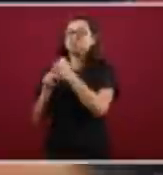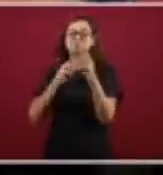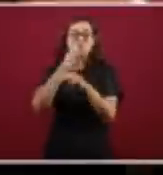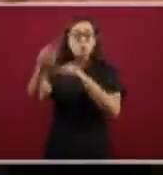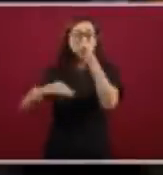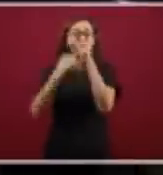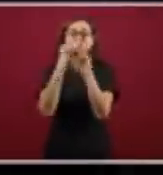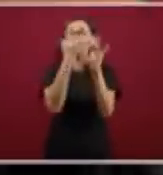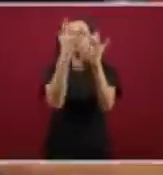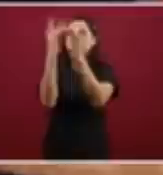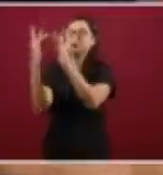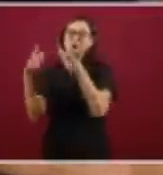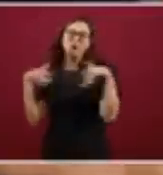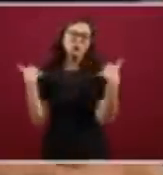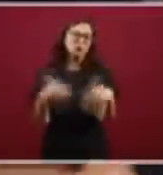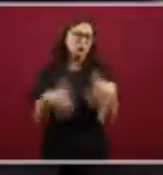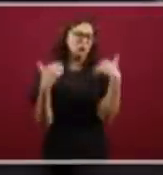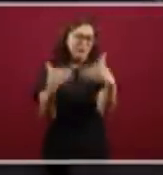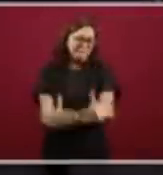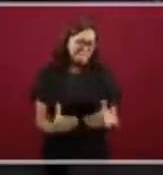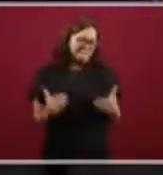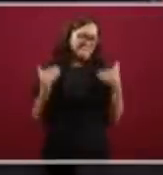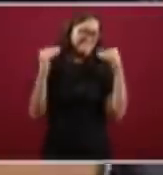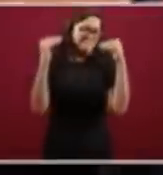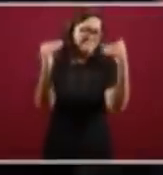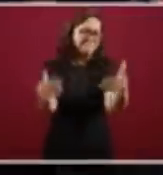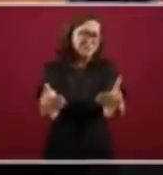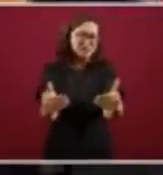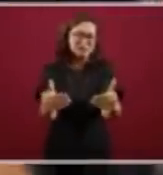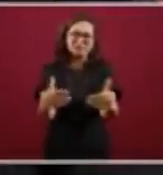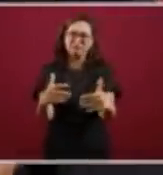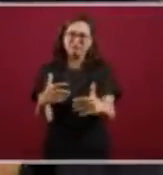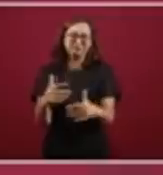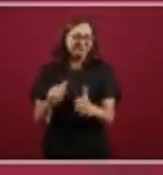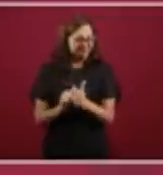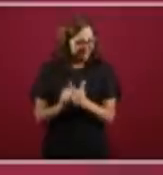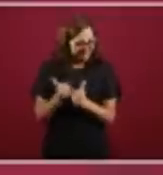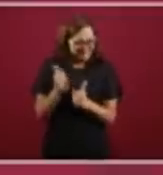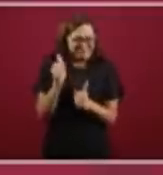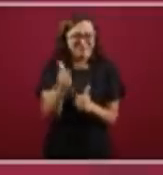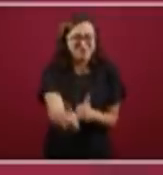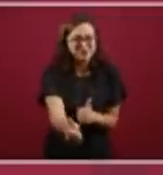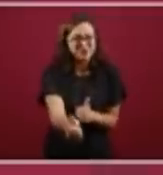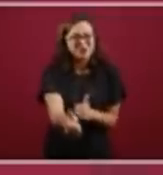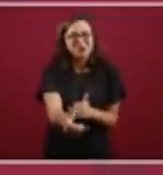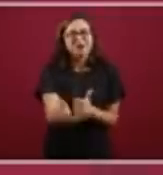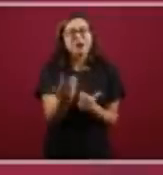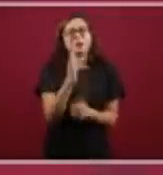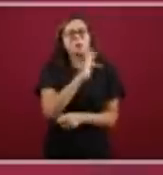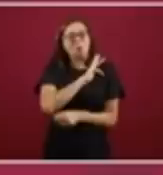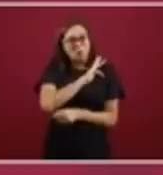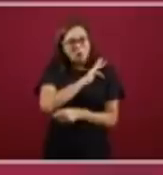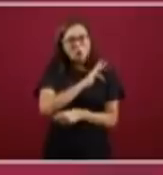Ese es un gran avance, es un paso hacia adelante, es poder